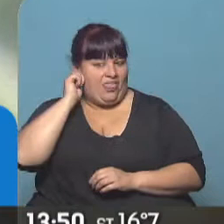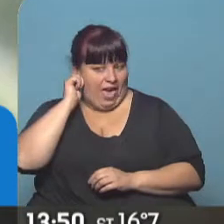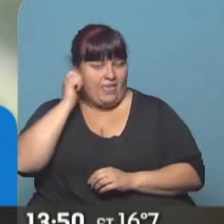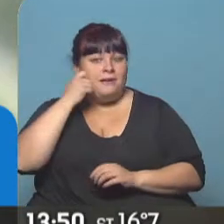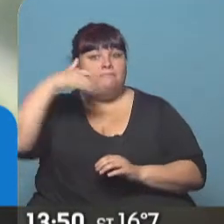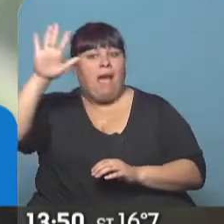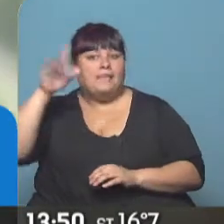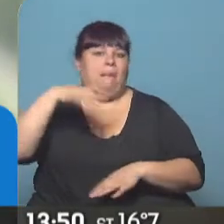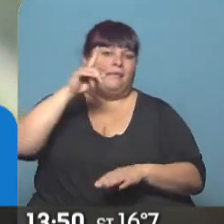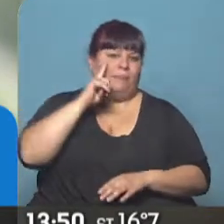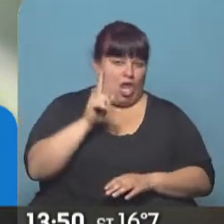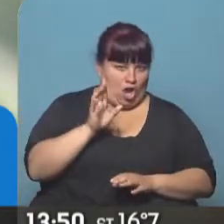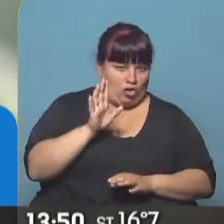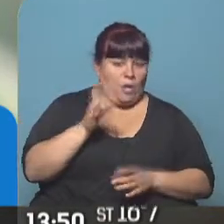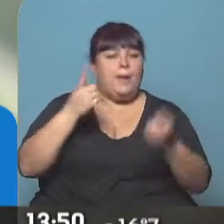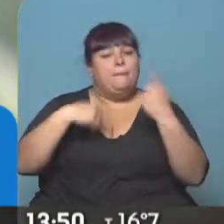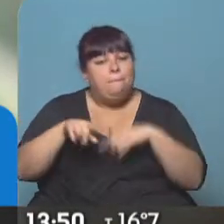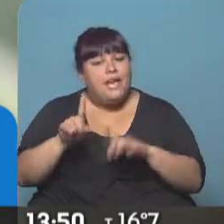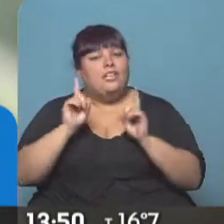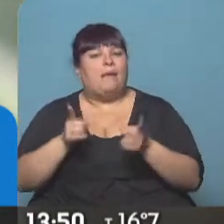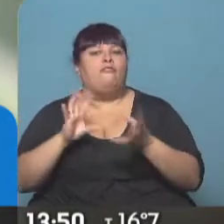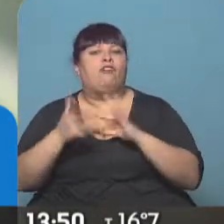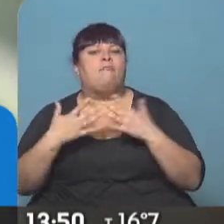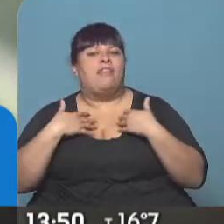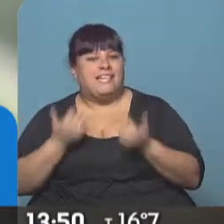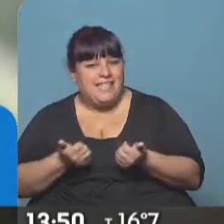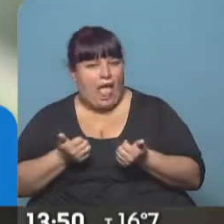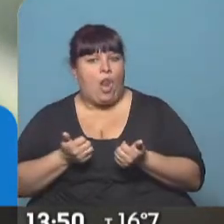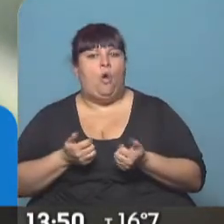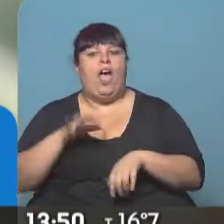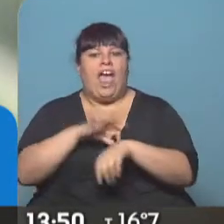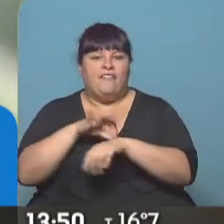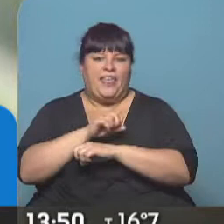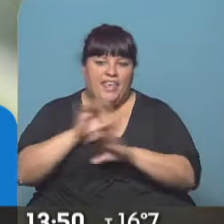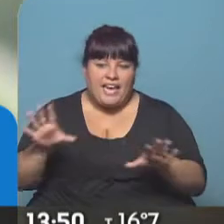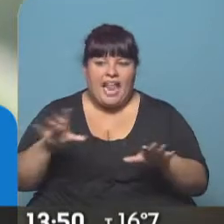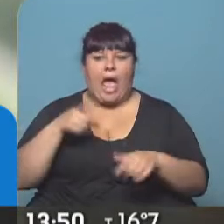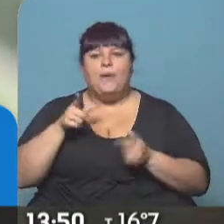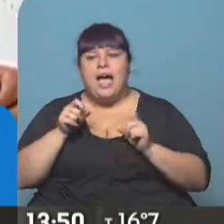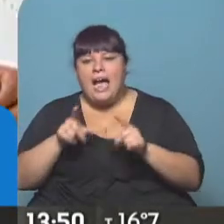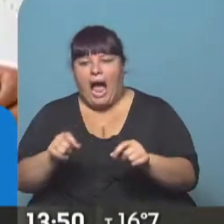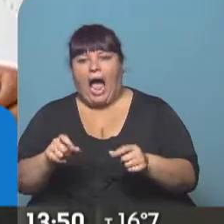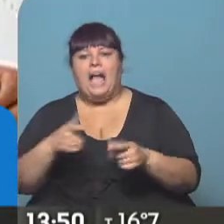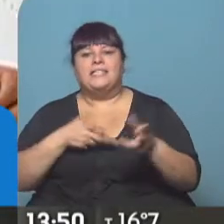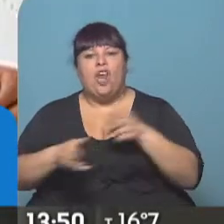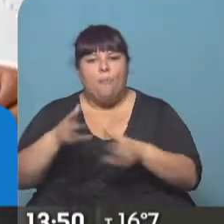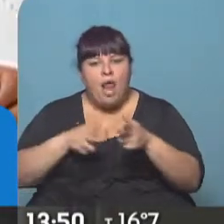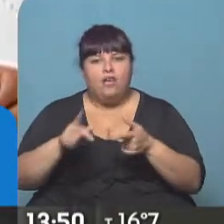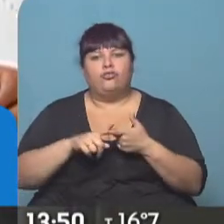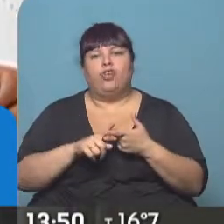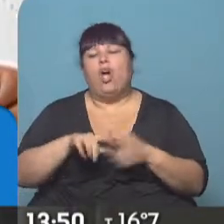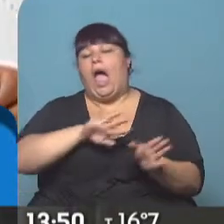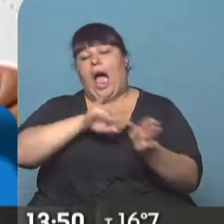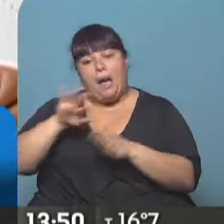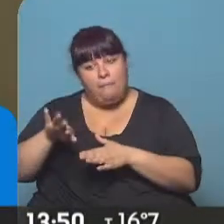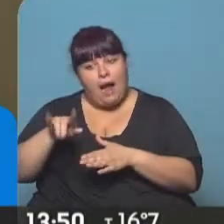mayor edad mayor riesgo pero también condiciones de salud enfermedades graves cáncer cirugía por